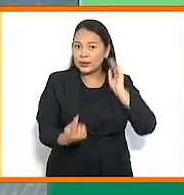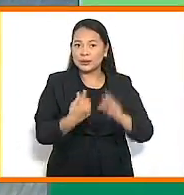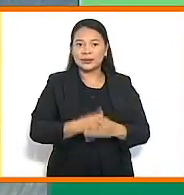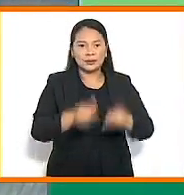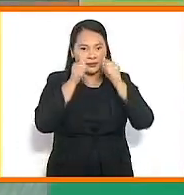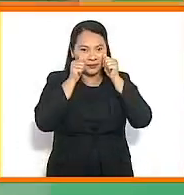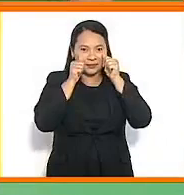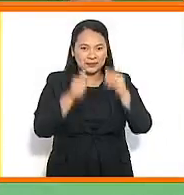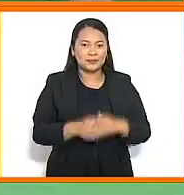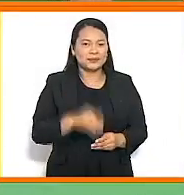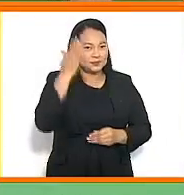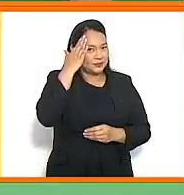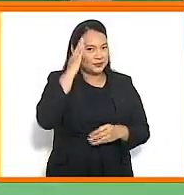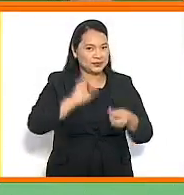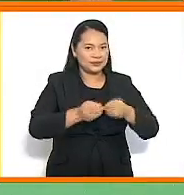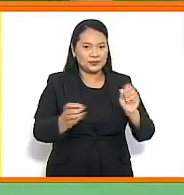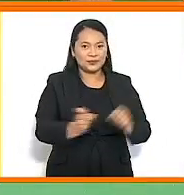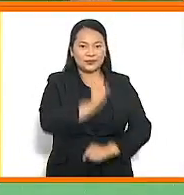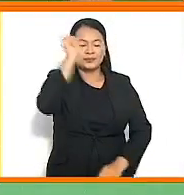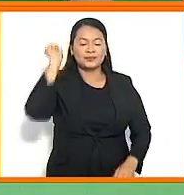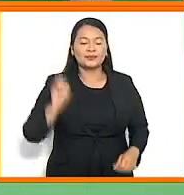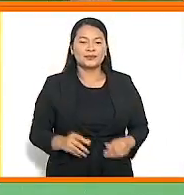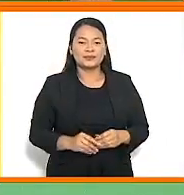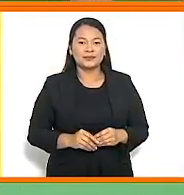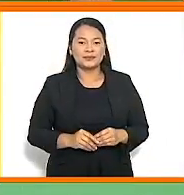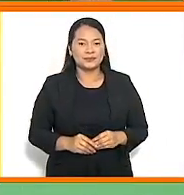número ganador es